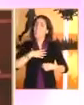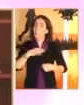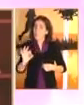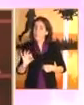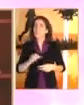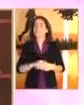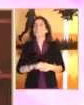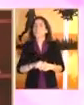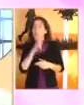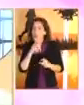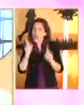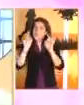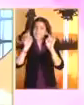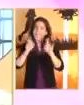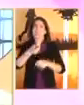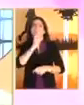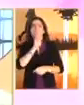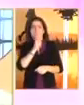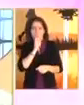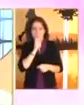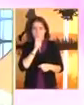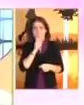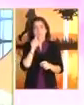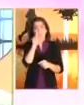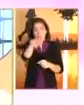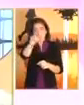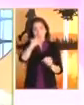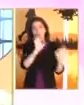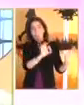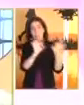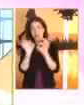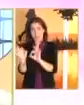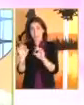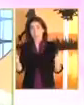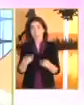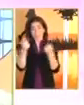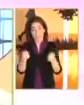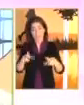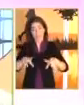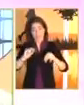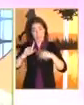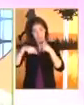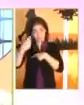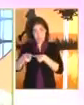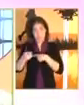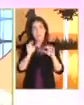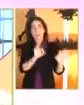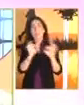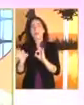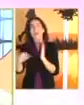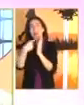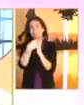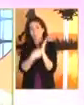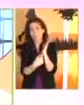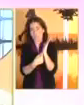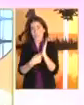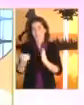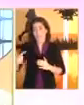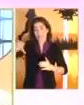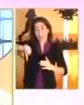os vamos a enseñar cómo. Aquí. Vayan preparando, para después de publicidad, vayan preparando, apunten, una jarra con